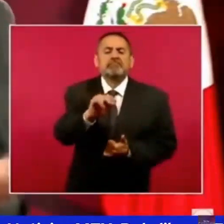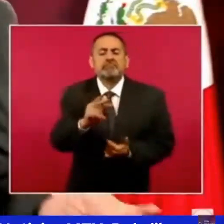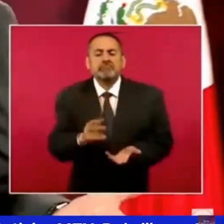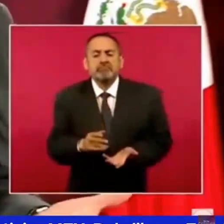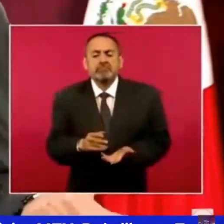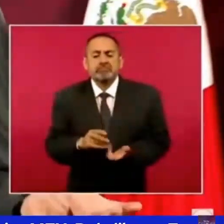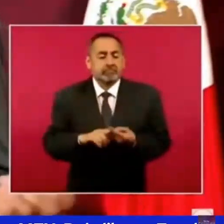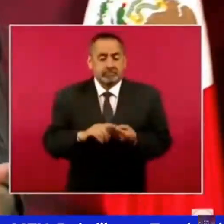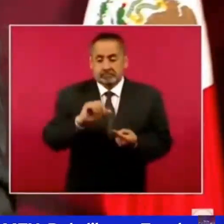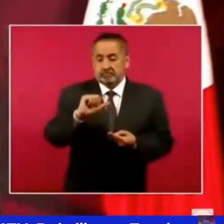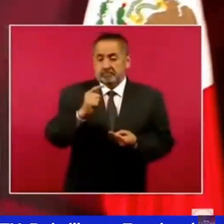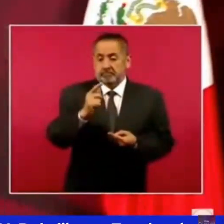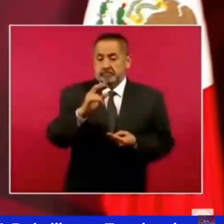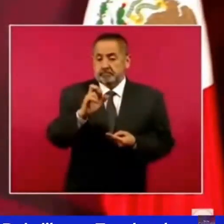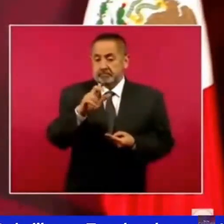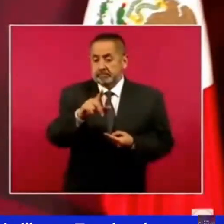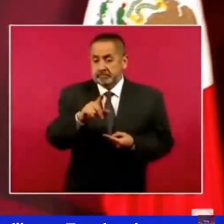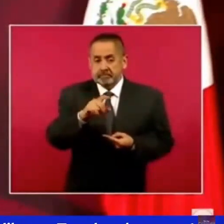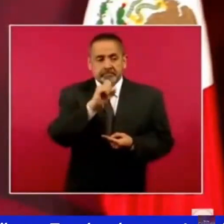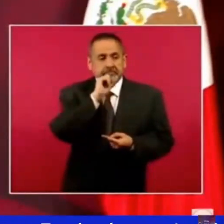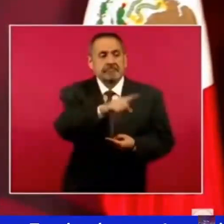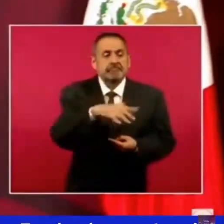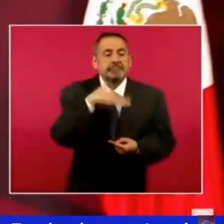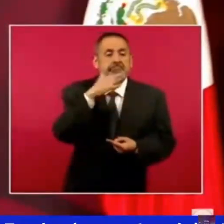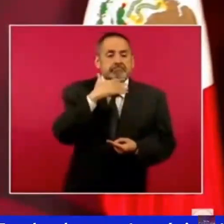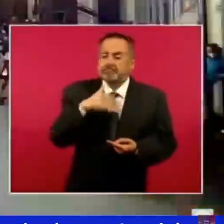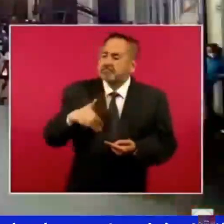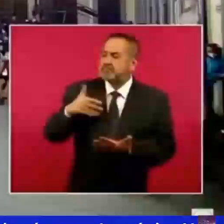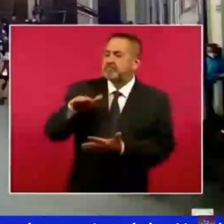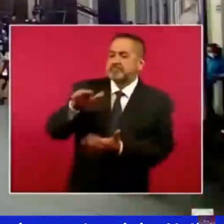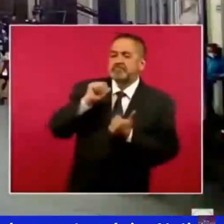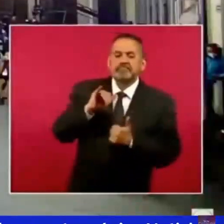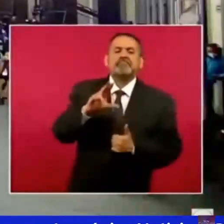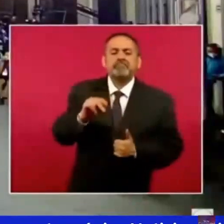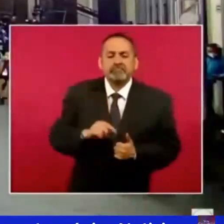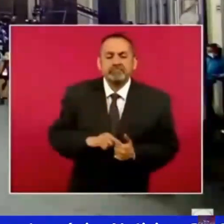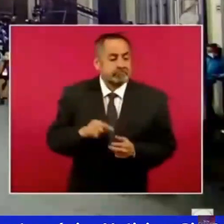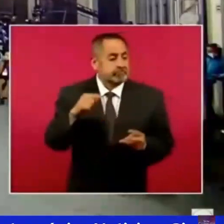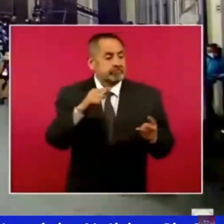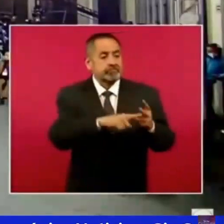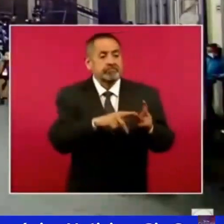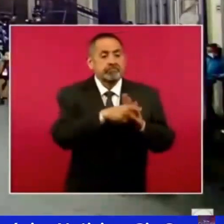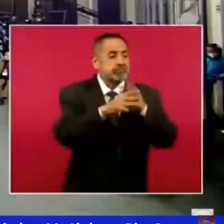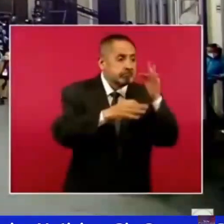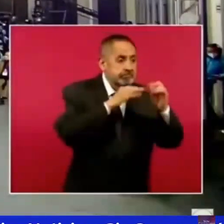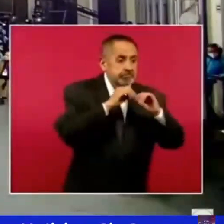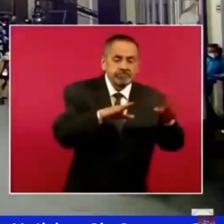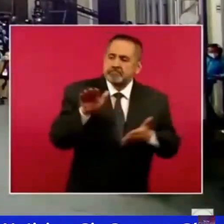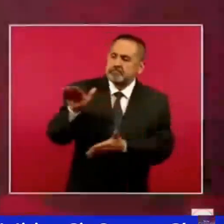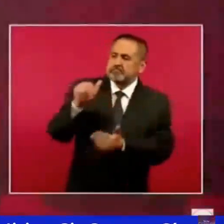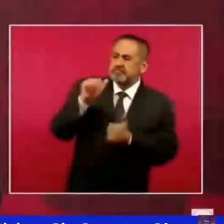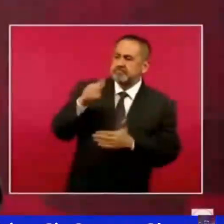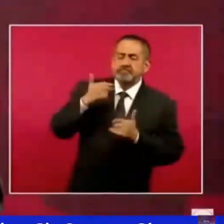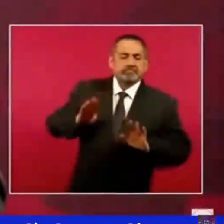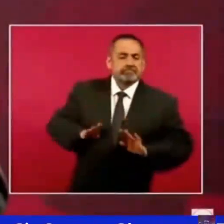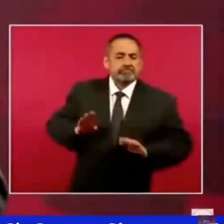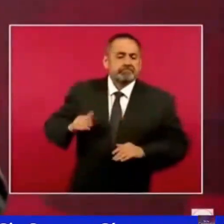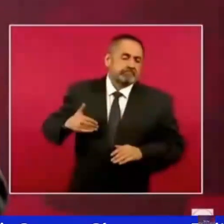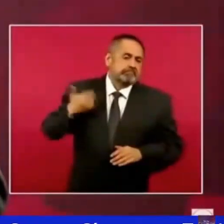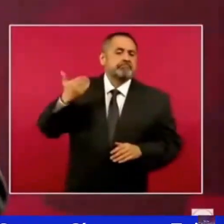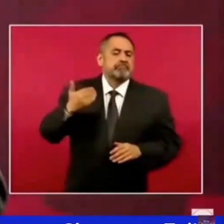Aguilar Camín se benefició con la corrupción, los medios de información se beneficiaron con la corrupción, no todos, desde